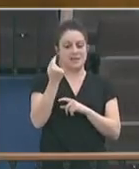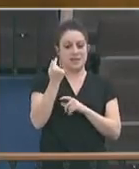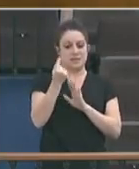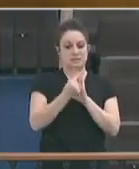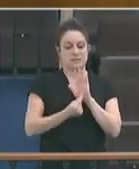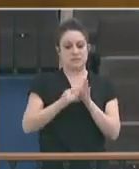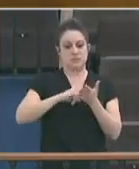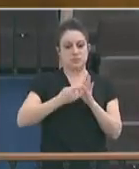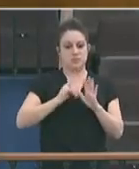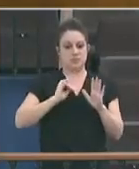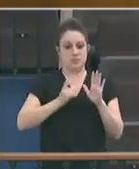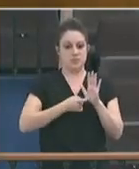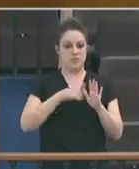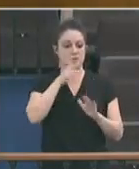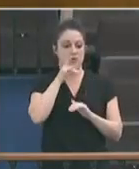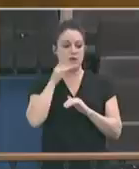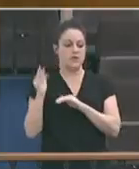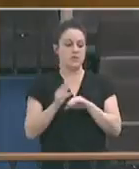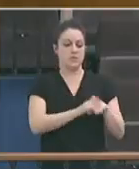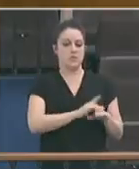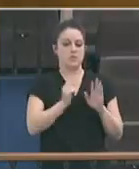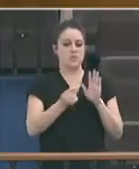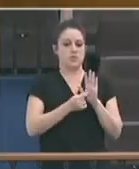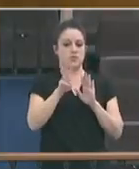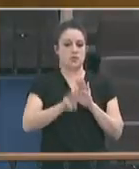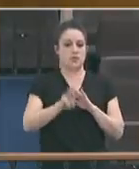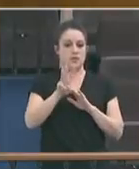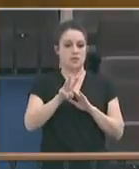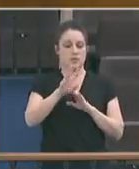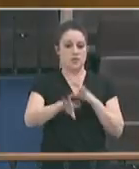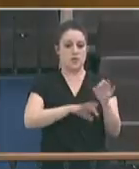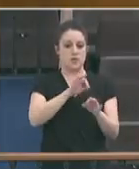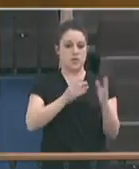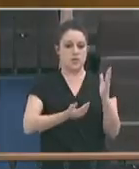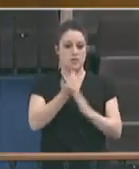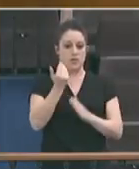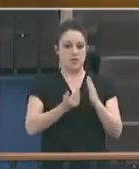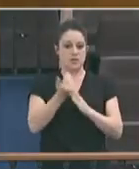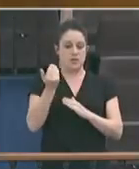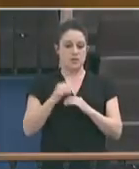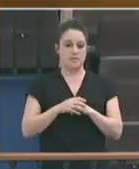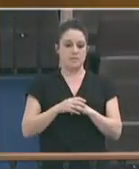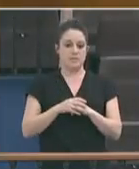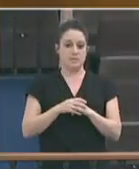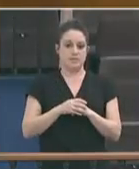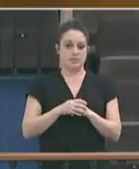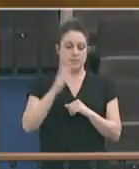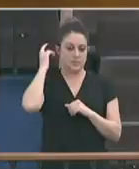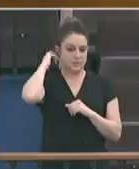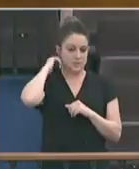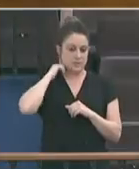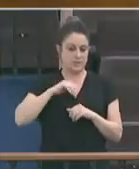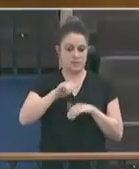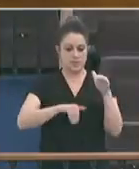ley. Votamos ahora el punto tercero del orden del día que fijaba en la convocatoria. Por tanto,